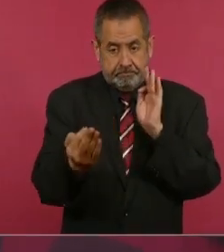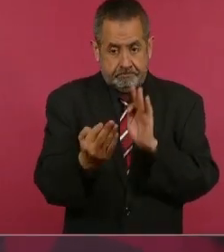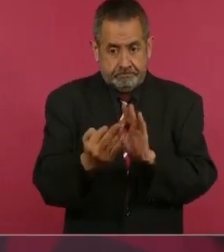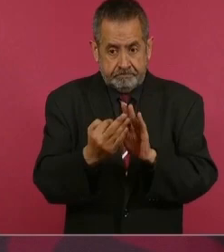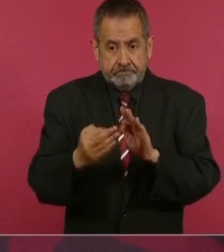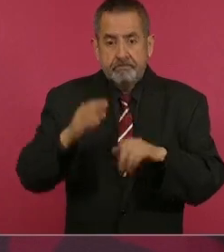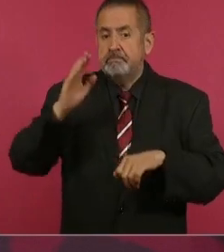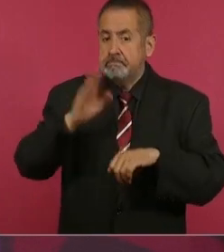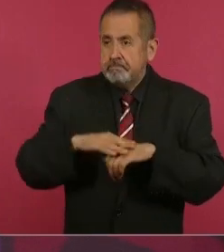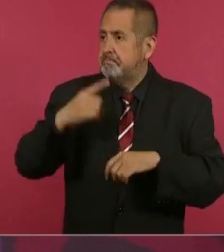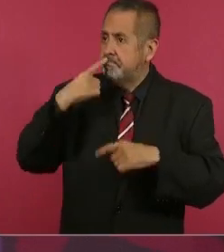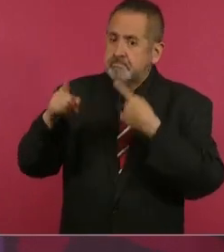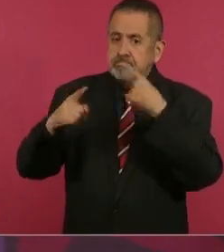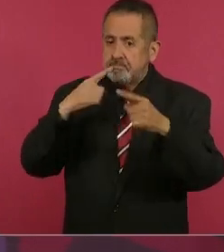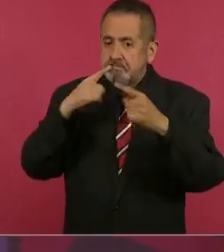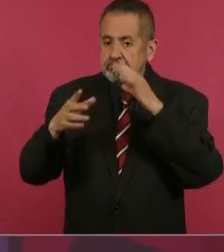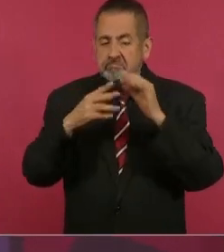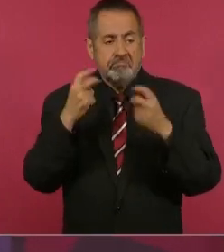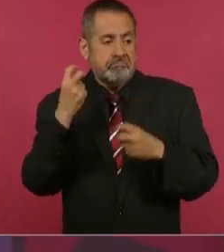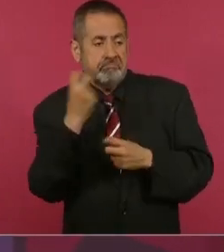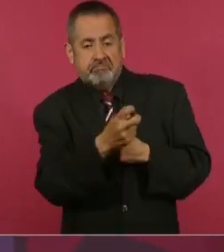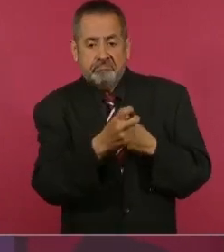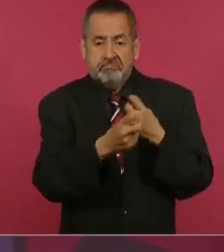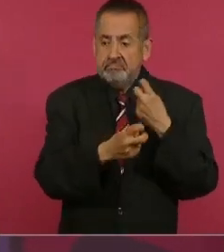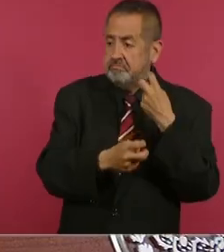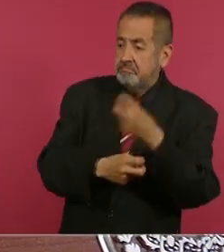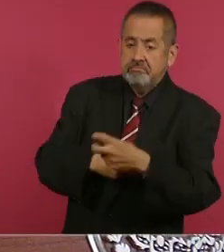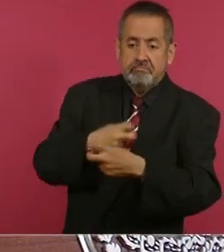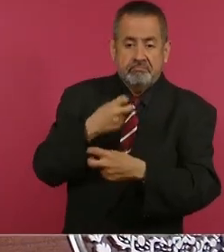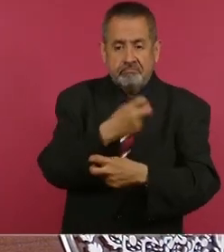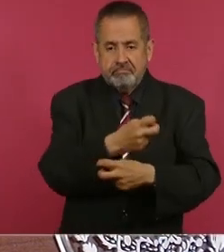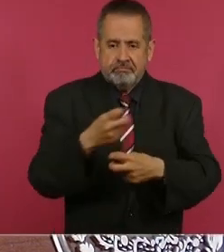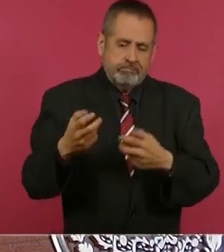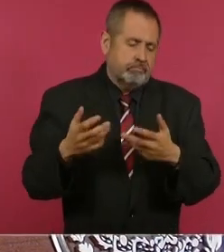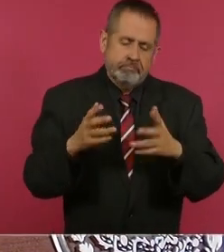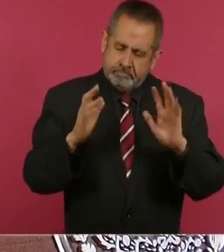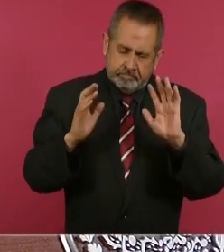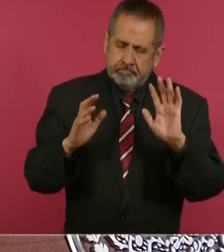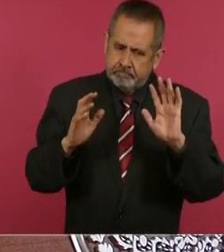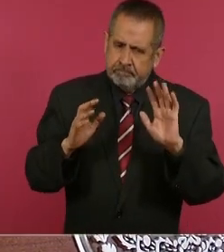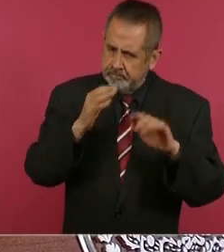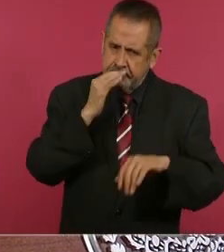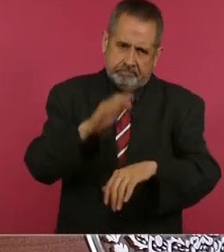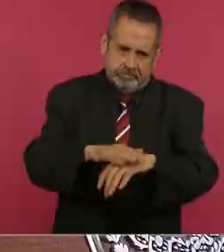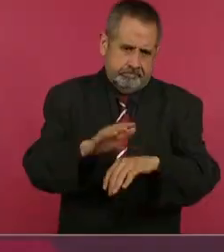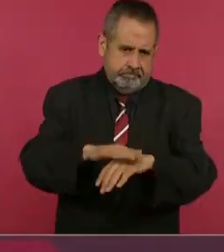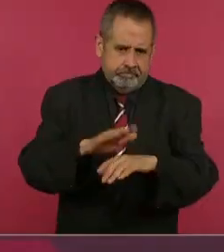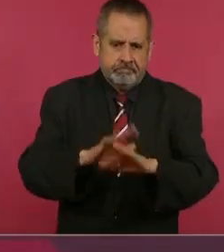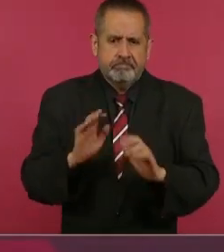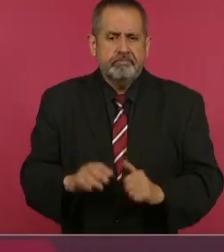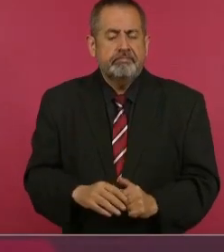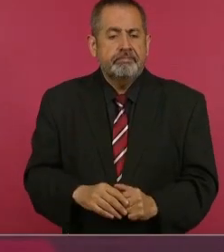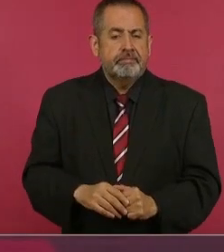la denuncia por la situación electoral.